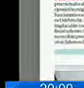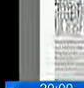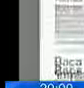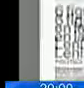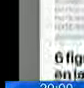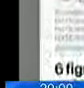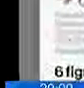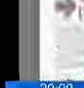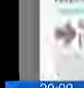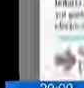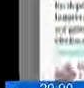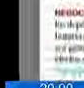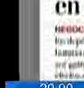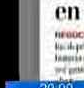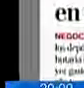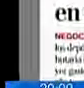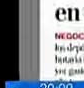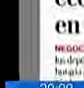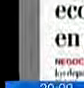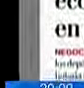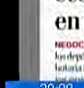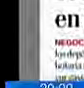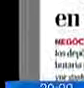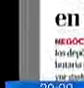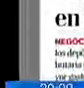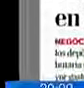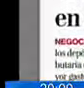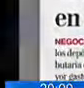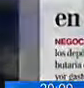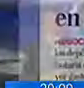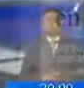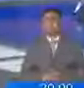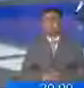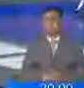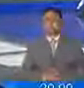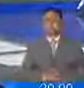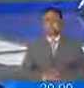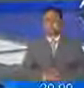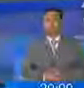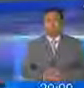corrupción. Estos son parte de los temas que tendrá usted en la portada de Diario